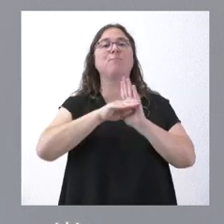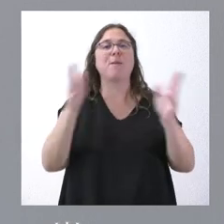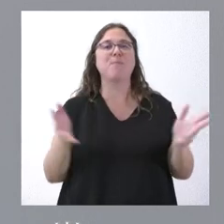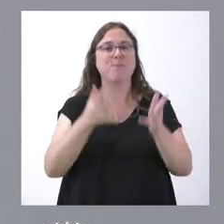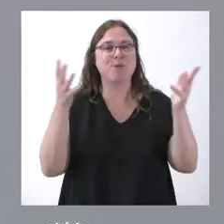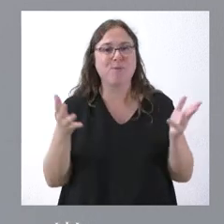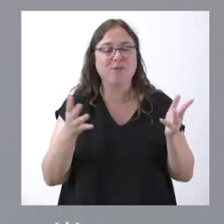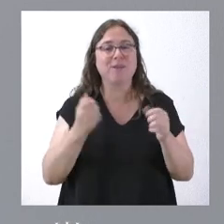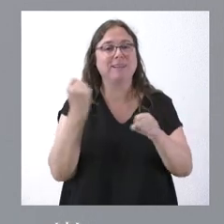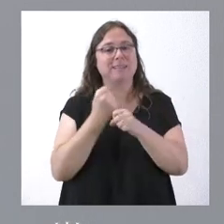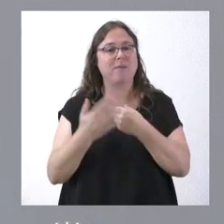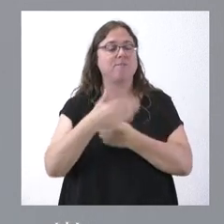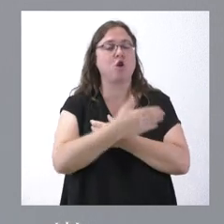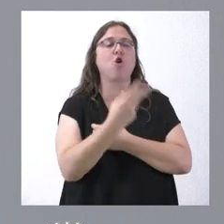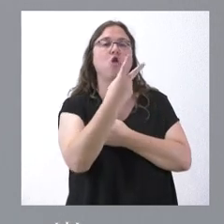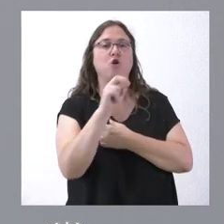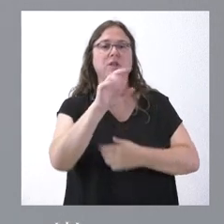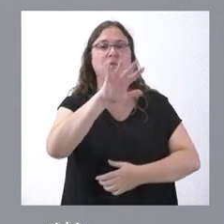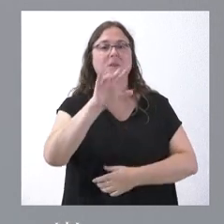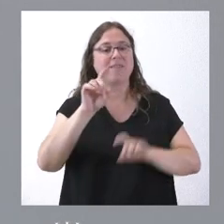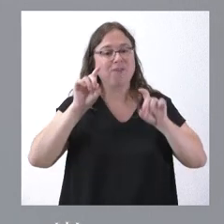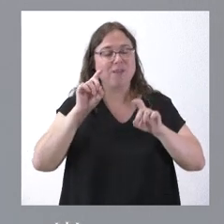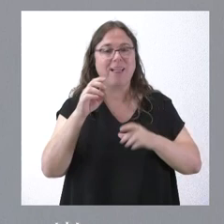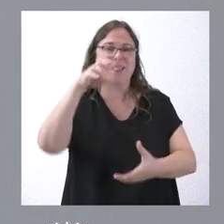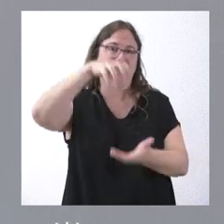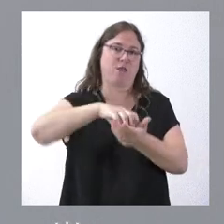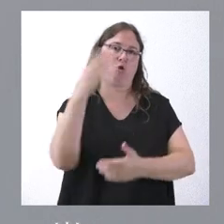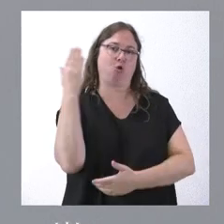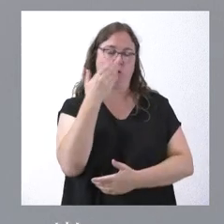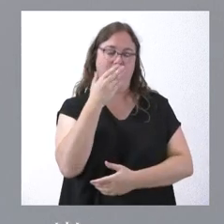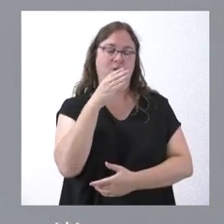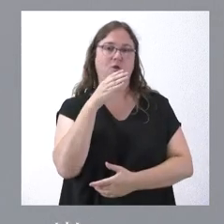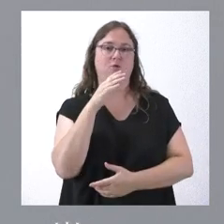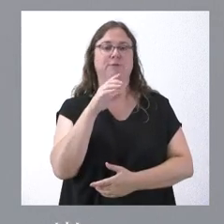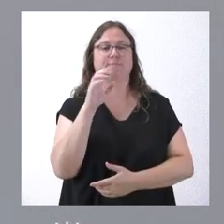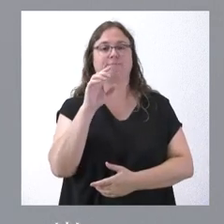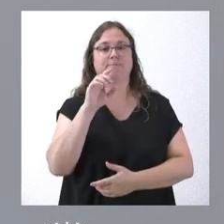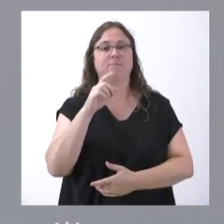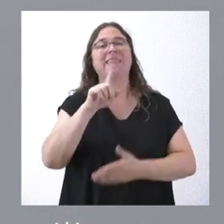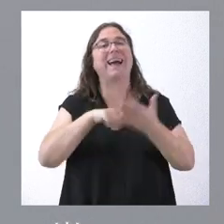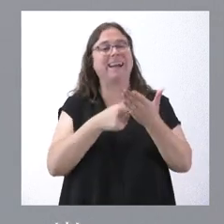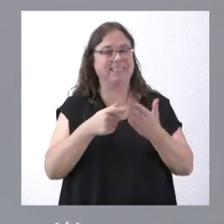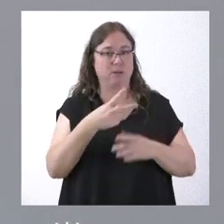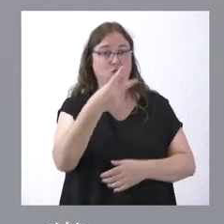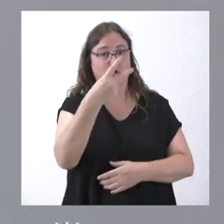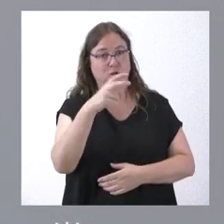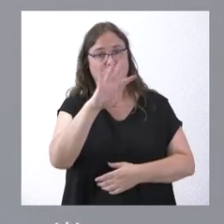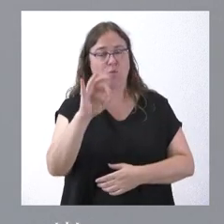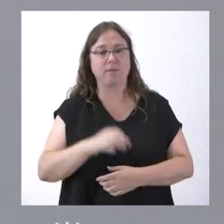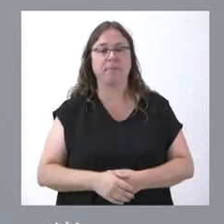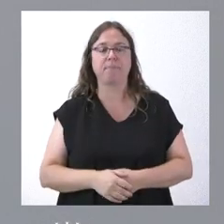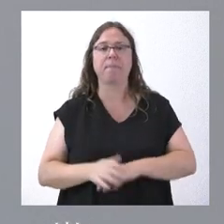trabajado con 255 alumnos en centros educativos de la comunidad con alumnos de etnia gitana. 90.000